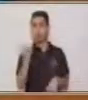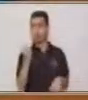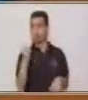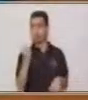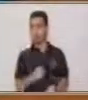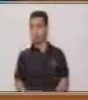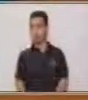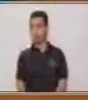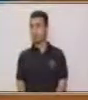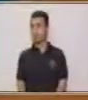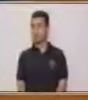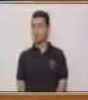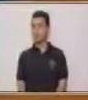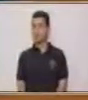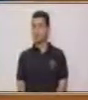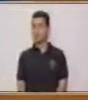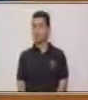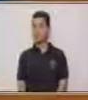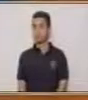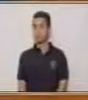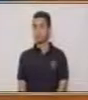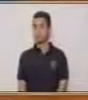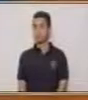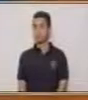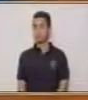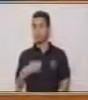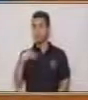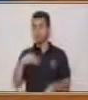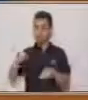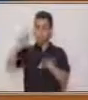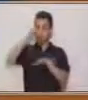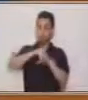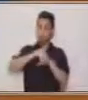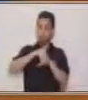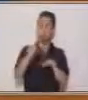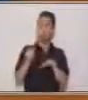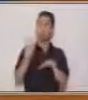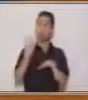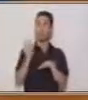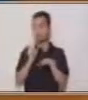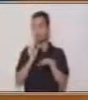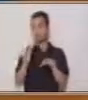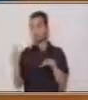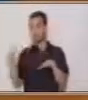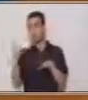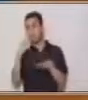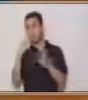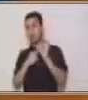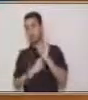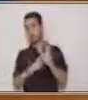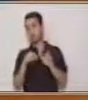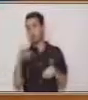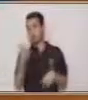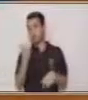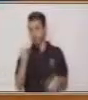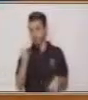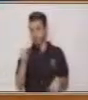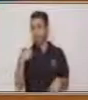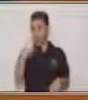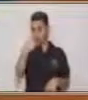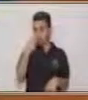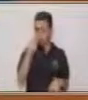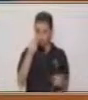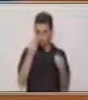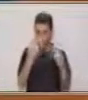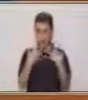Entonces, encima de este entero voy a colocar cuántas partes estoy representando de este entero y lo que tú tienes que